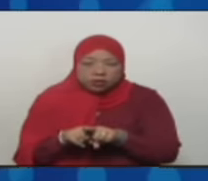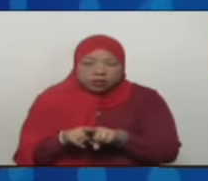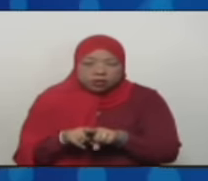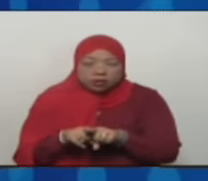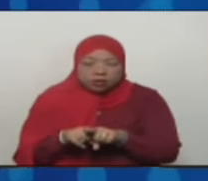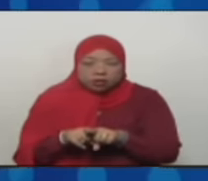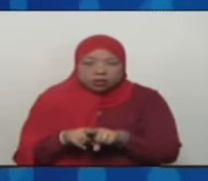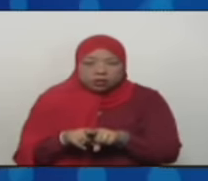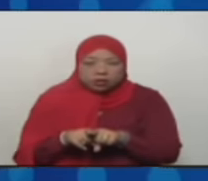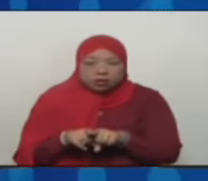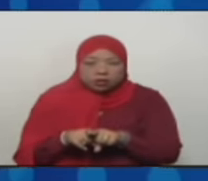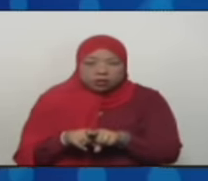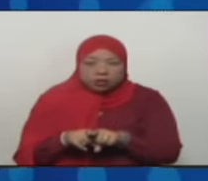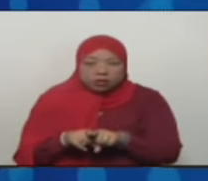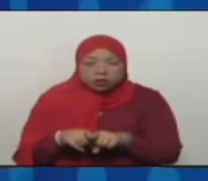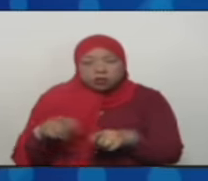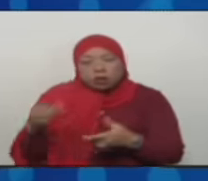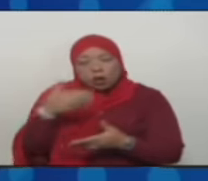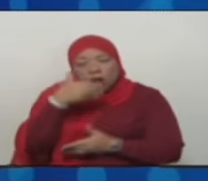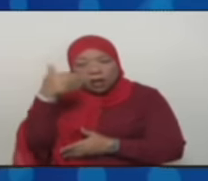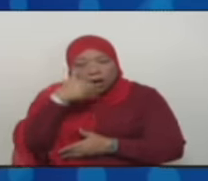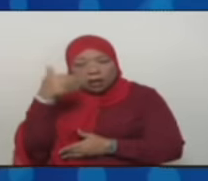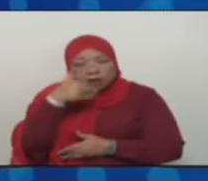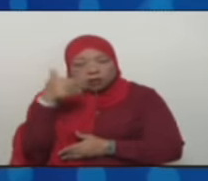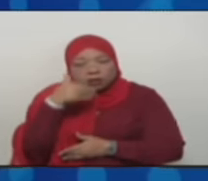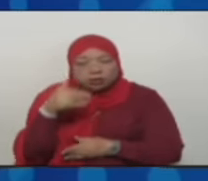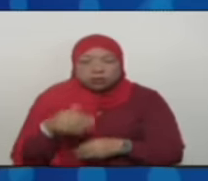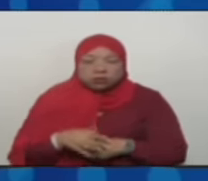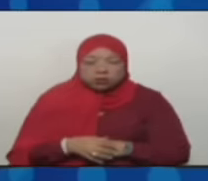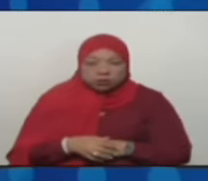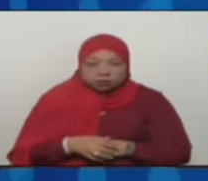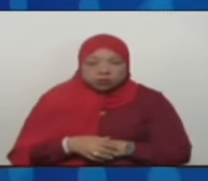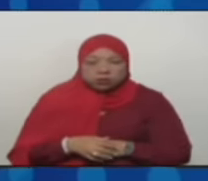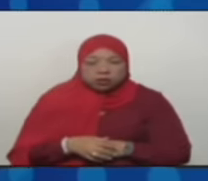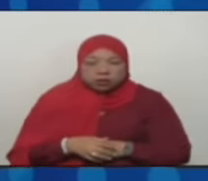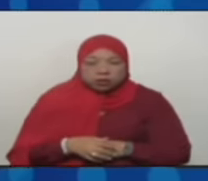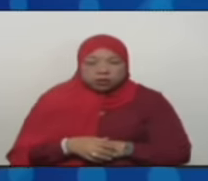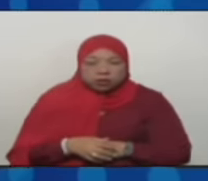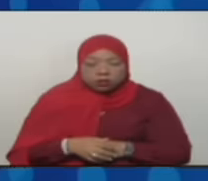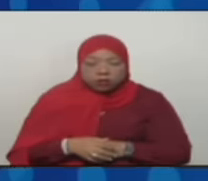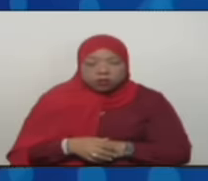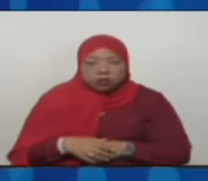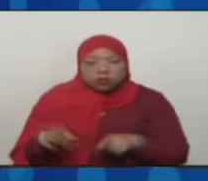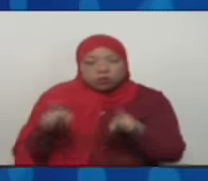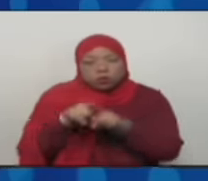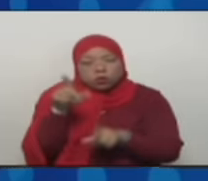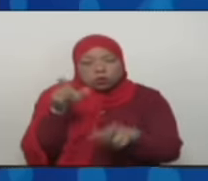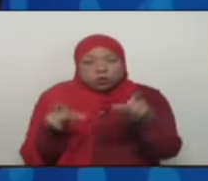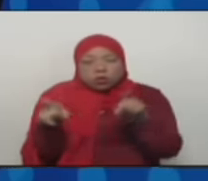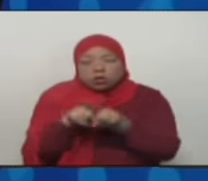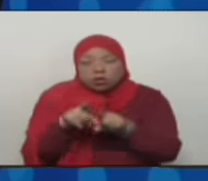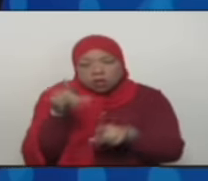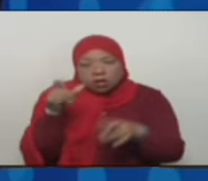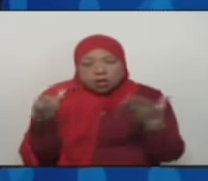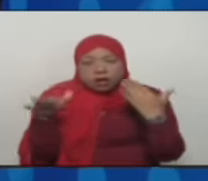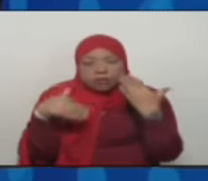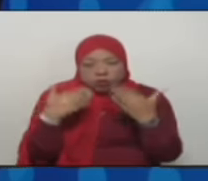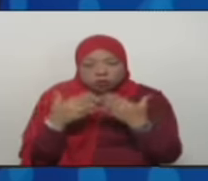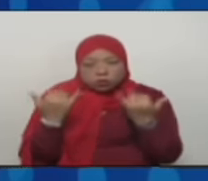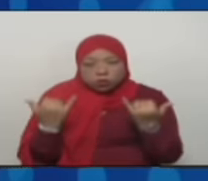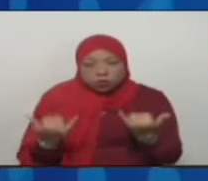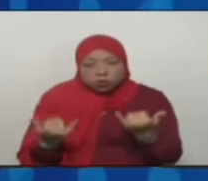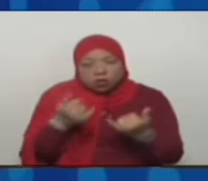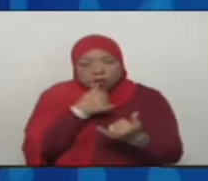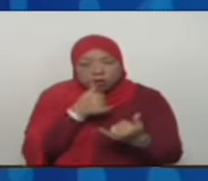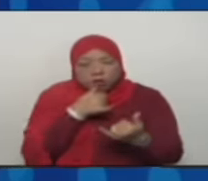Y el prefecto toma cartas en el asunto. Y el prefecto cita a Jorge Rodríguez y cita al vecino. Y si